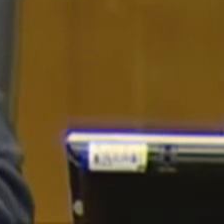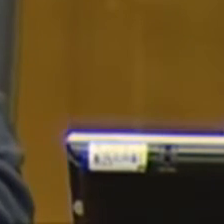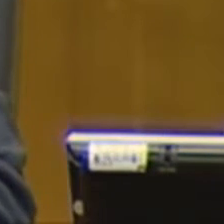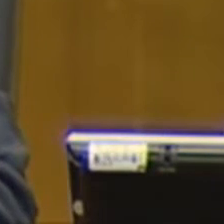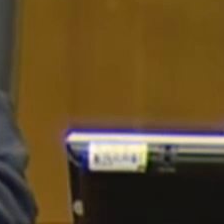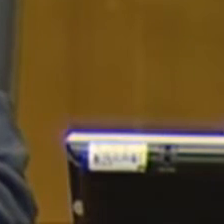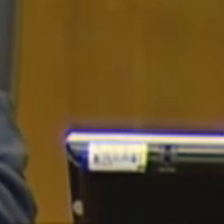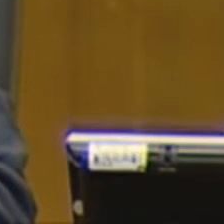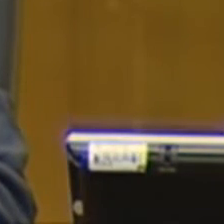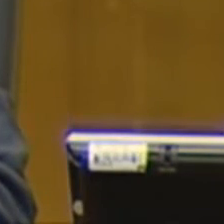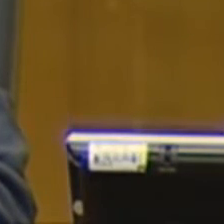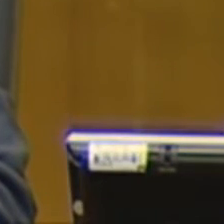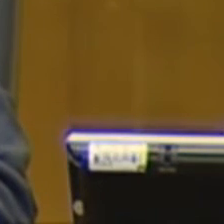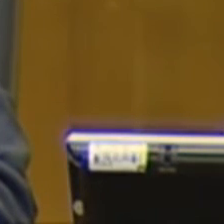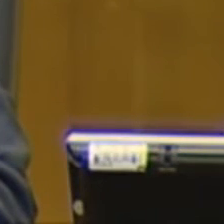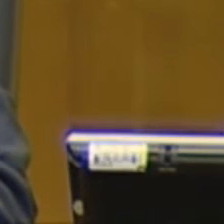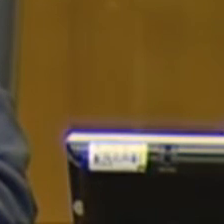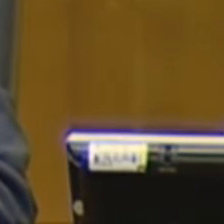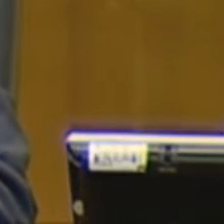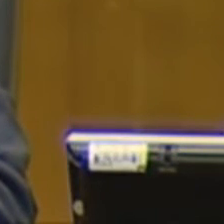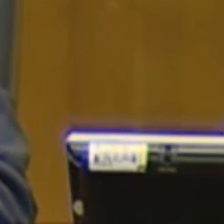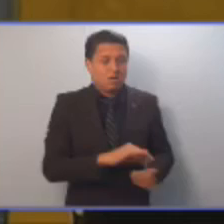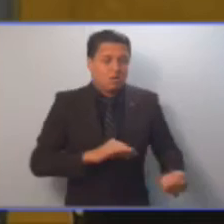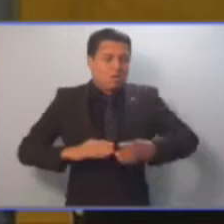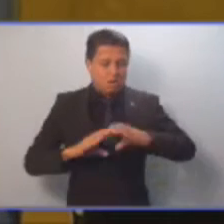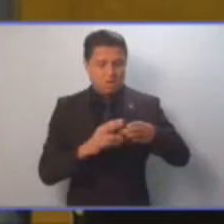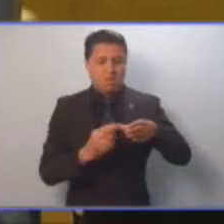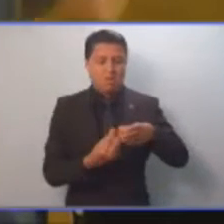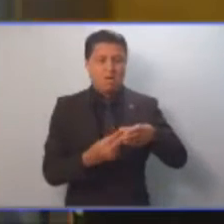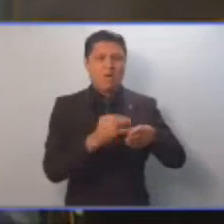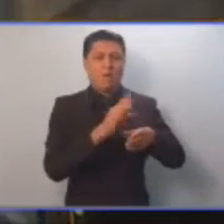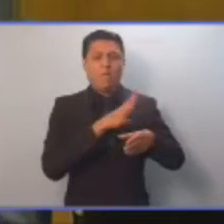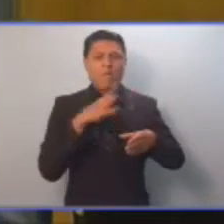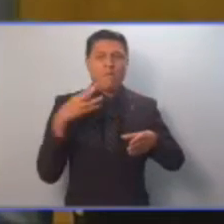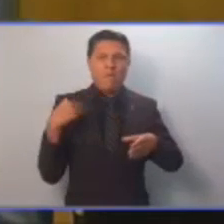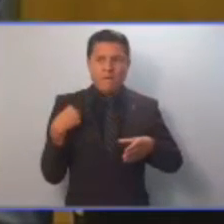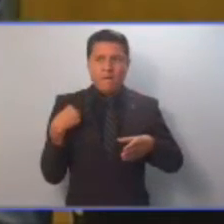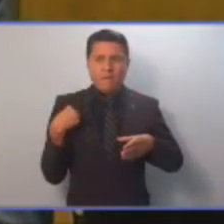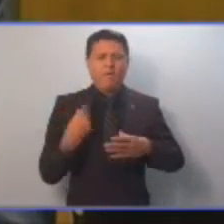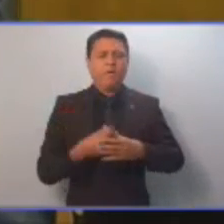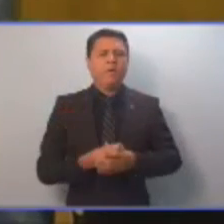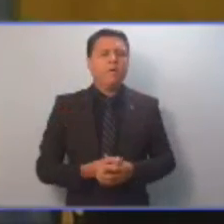número 1 de archivo de la comisión antes mencionada.